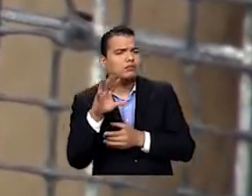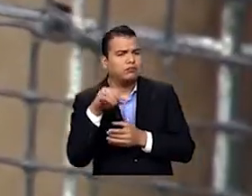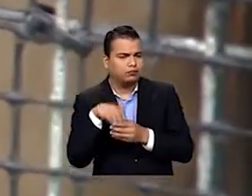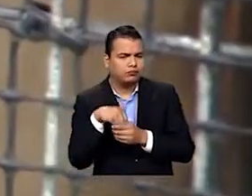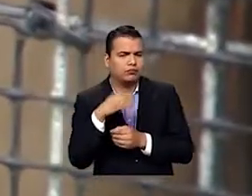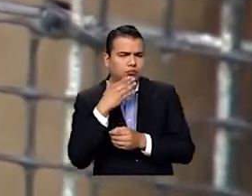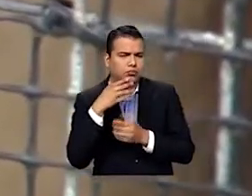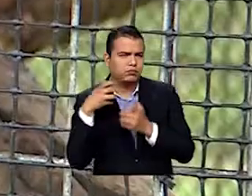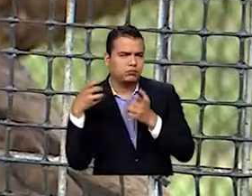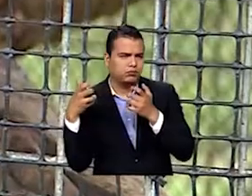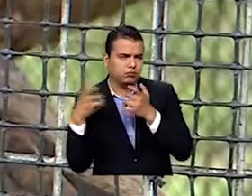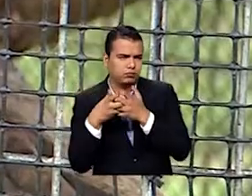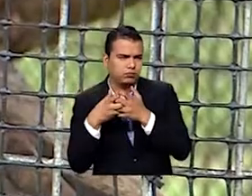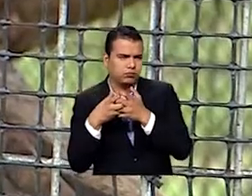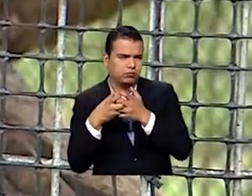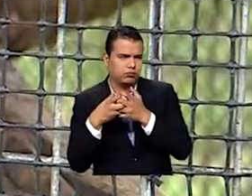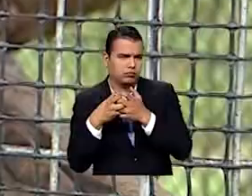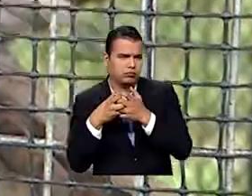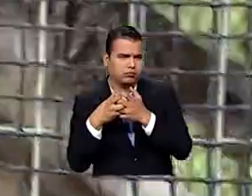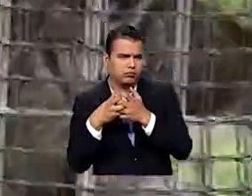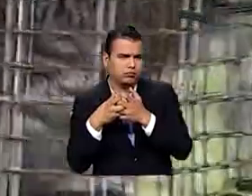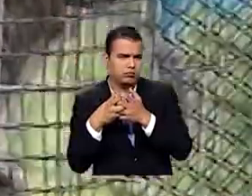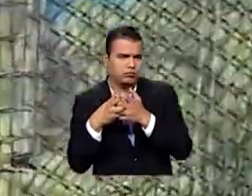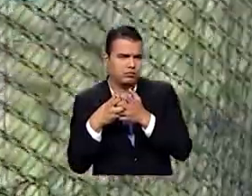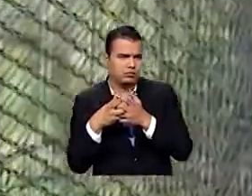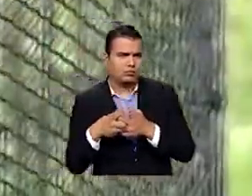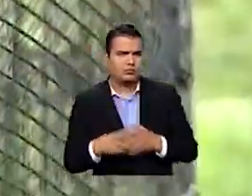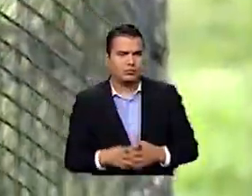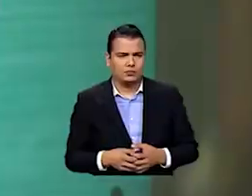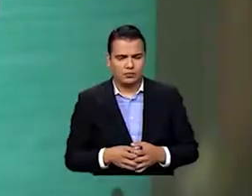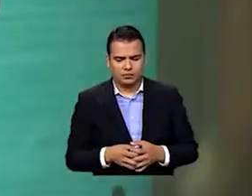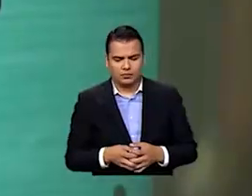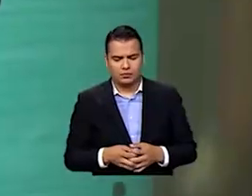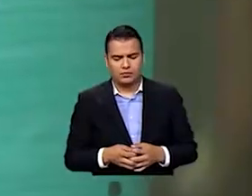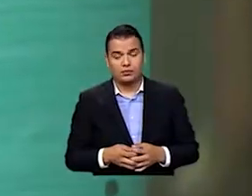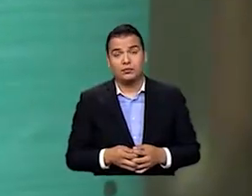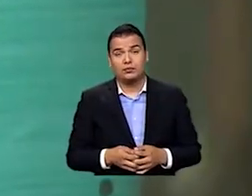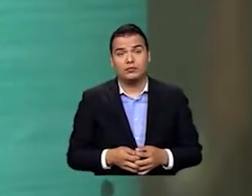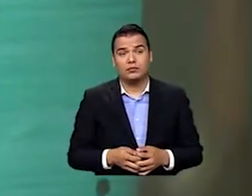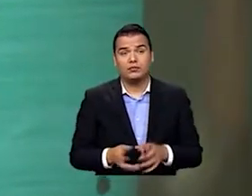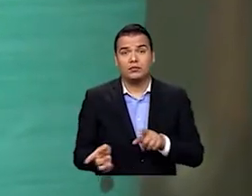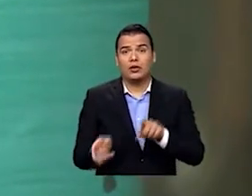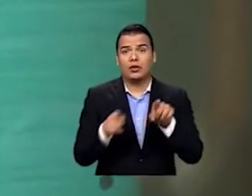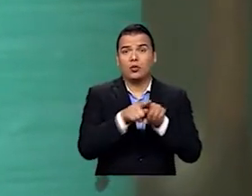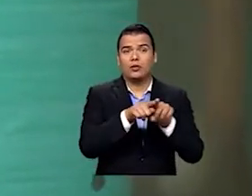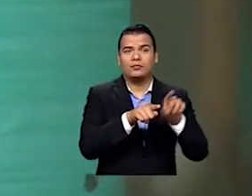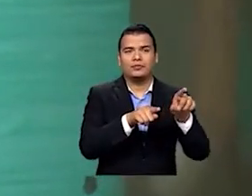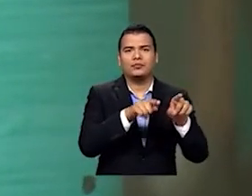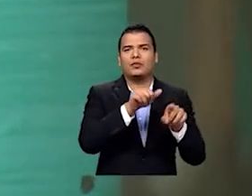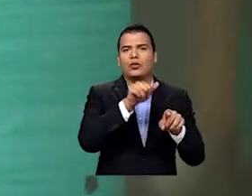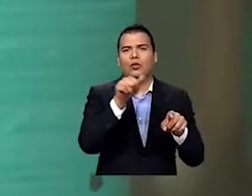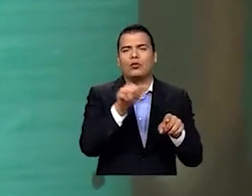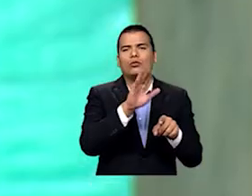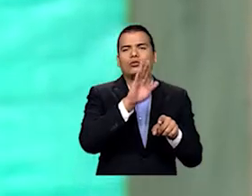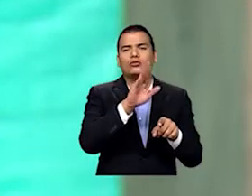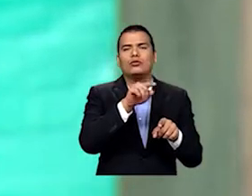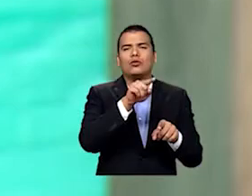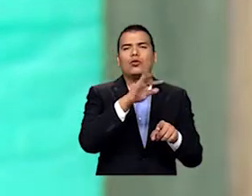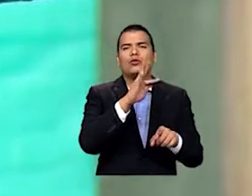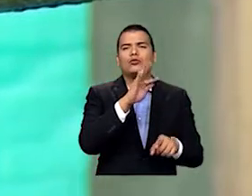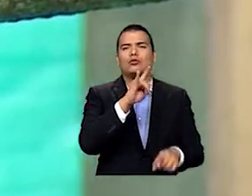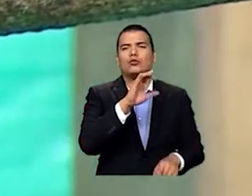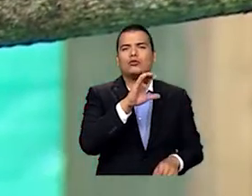tiene probabilidades de volver nuevamente al medio silvestre. Situación similar ocurre con un tucán que llegó al centro y tras un